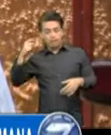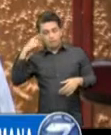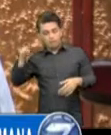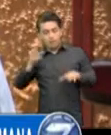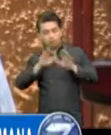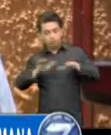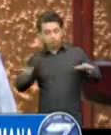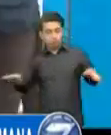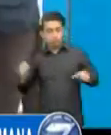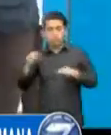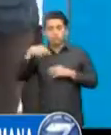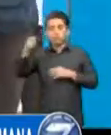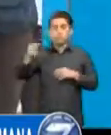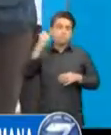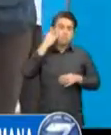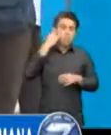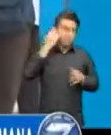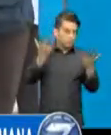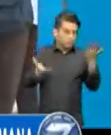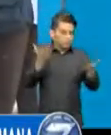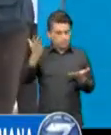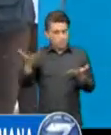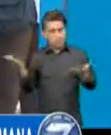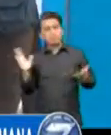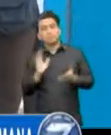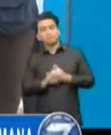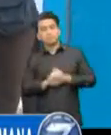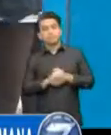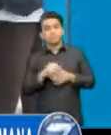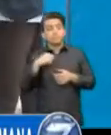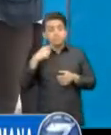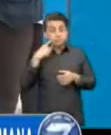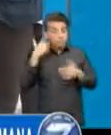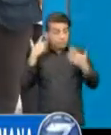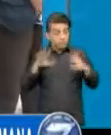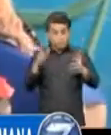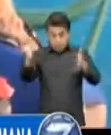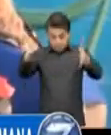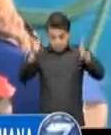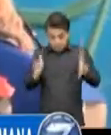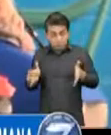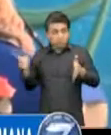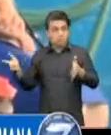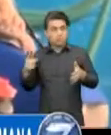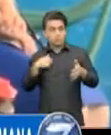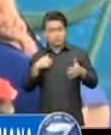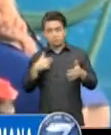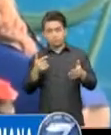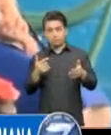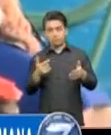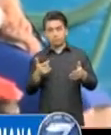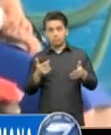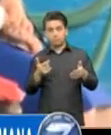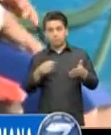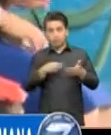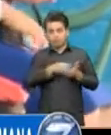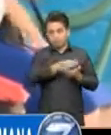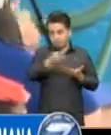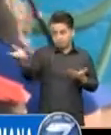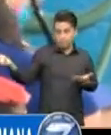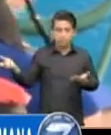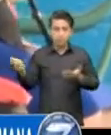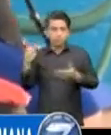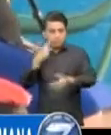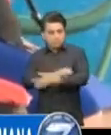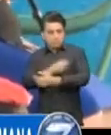del próximo miércoles nosotros podemos ya después de que el centro nacional de biológico haga la distribución correspondiente a las